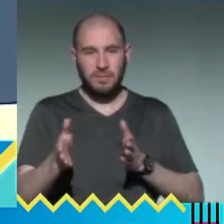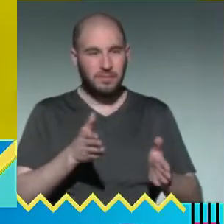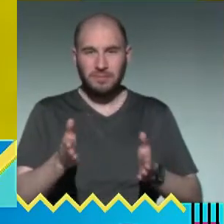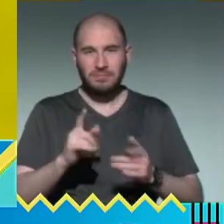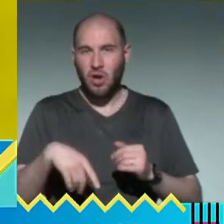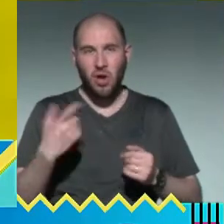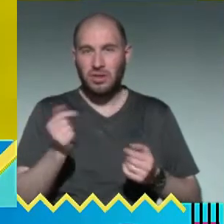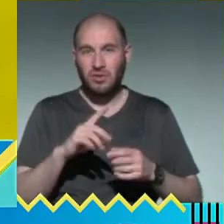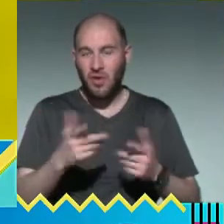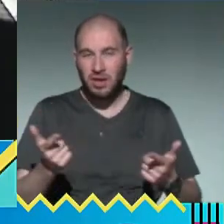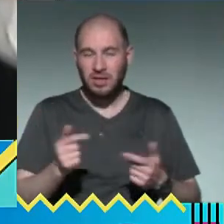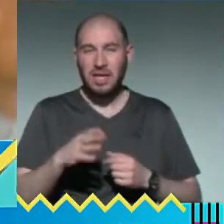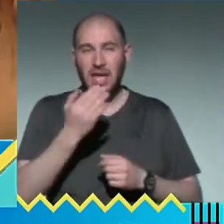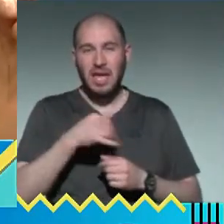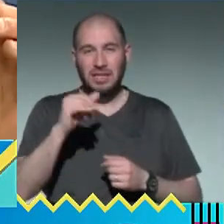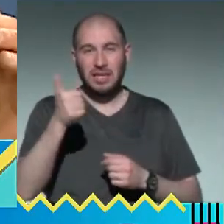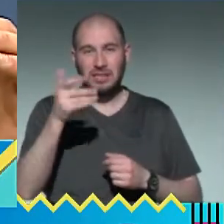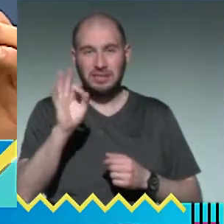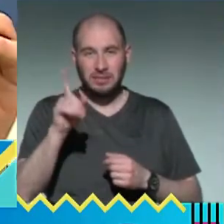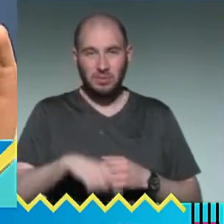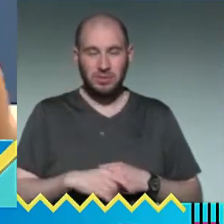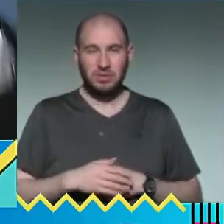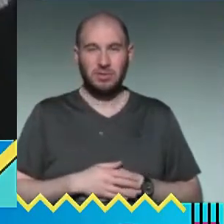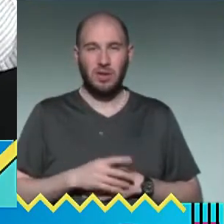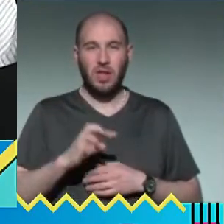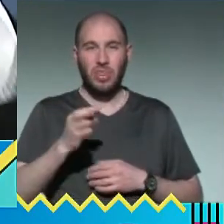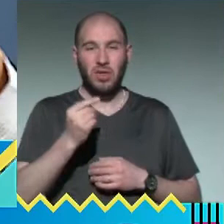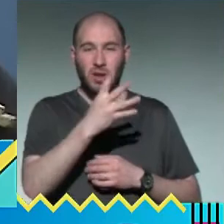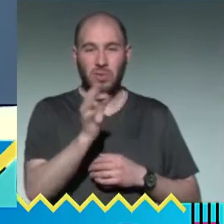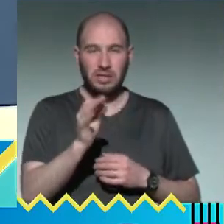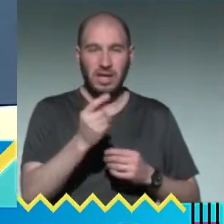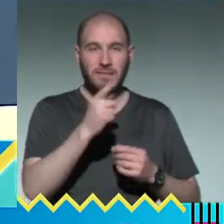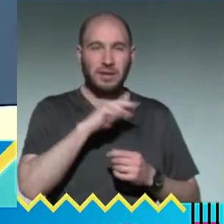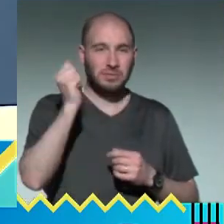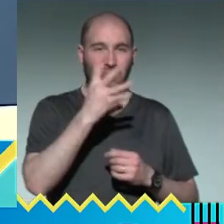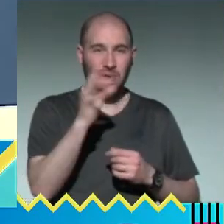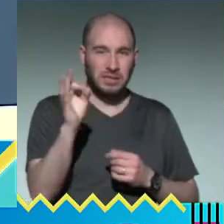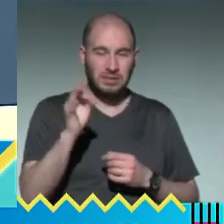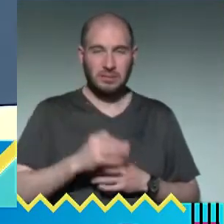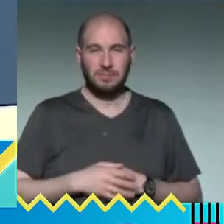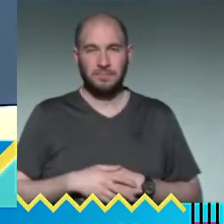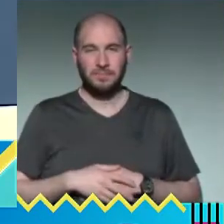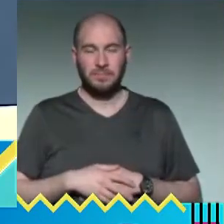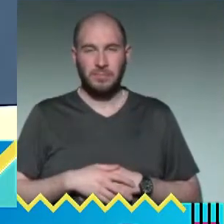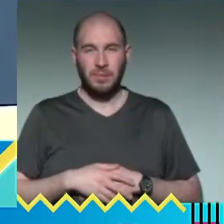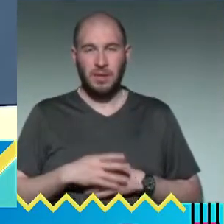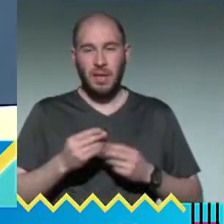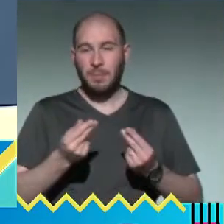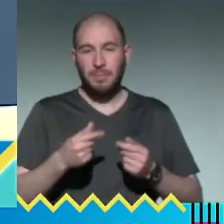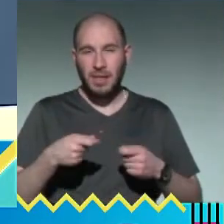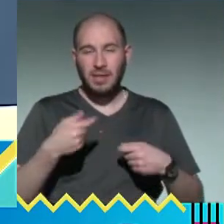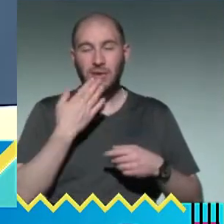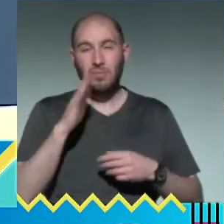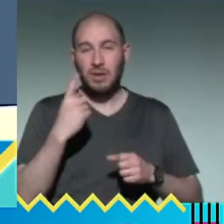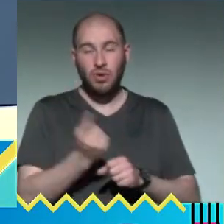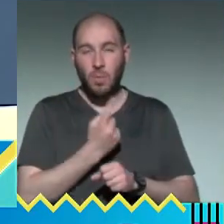no hay muchas más palancas. Con una tasa de interés al 60%, con el dólar a 40%, con la inflación a 40%, y sin fondos para poder